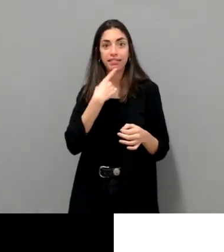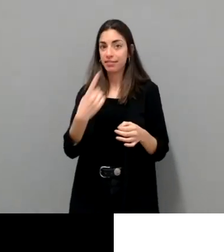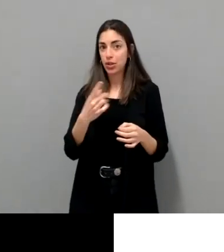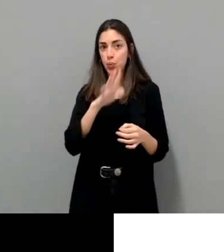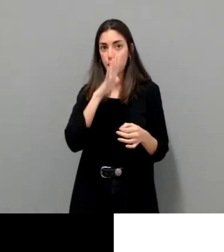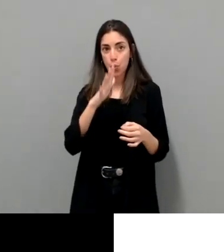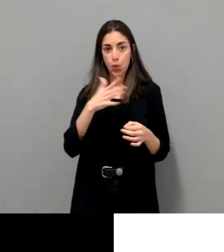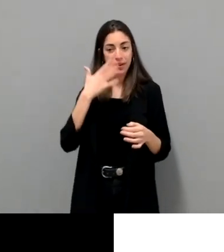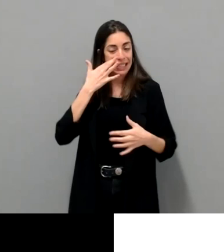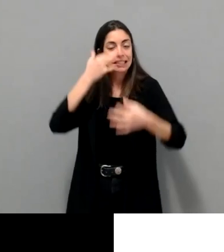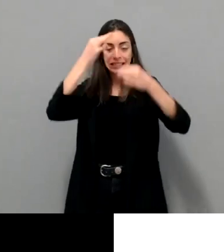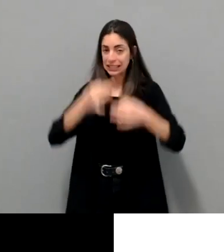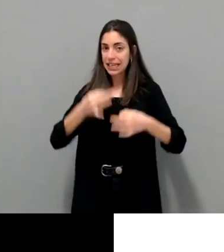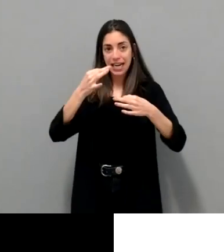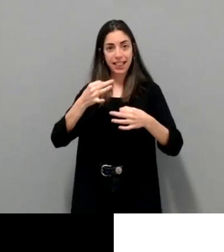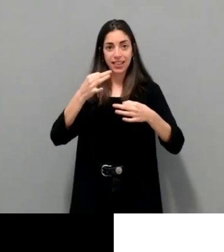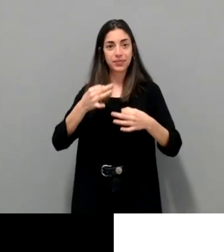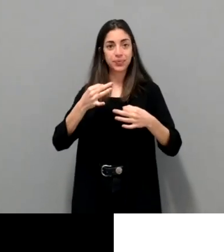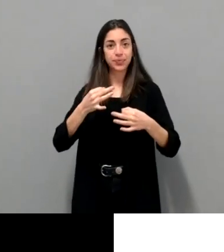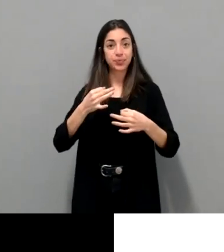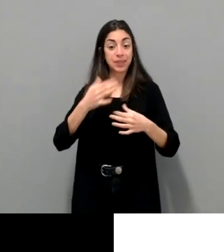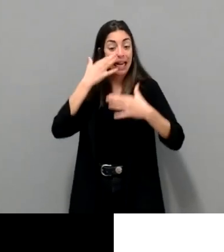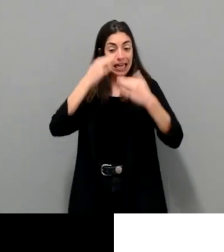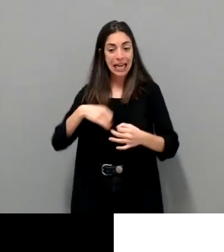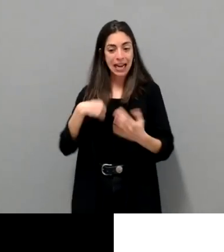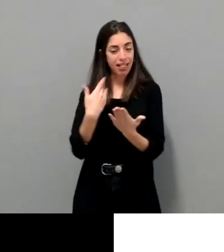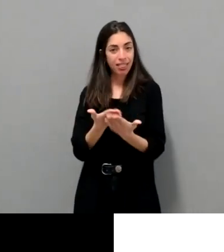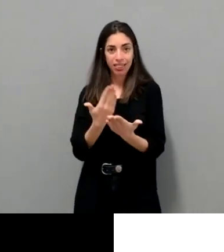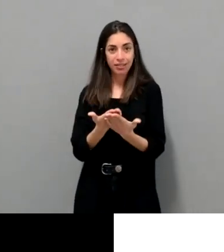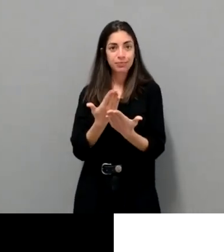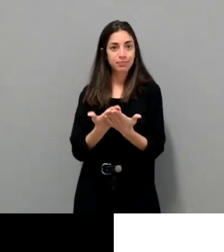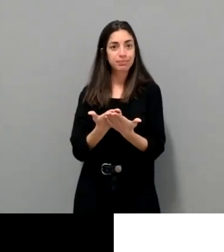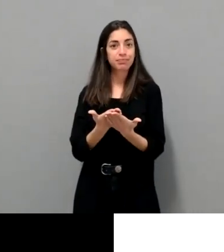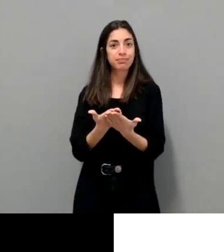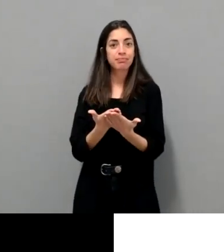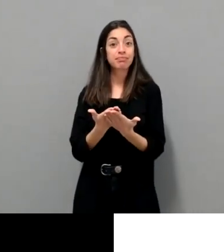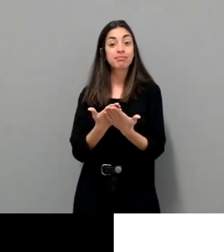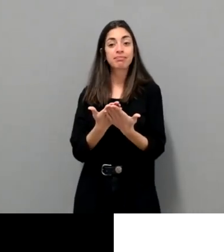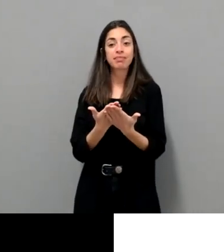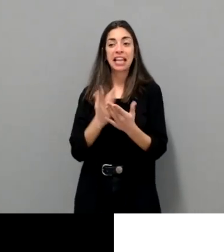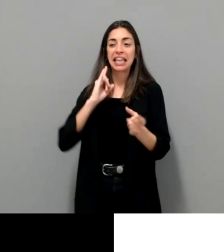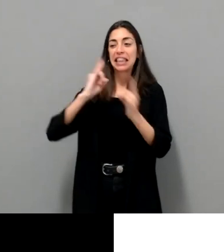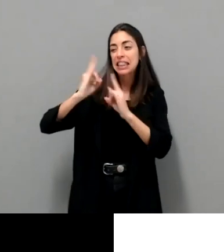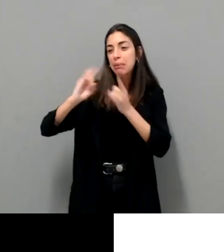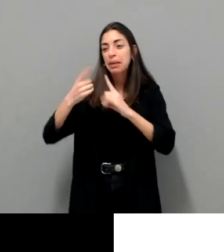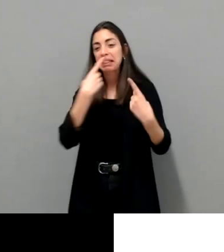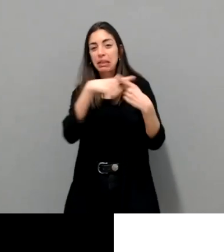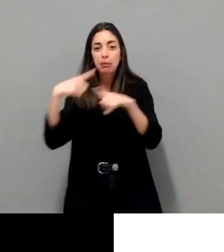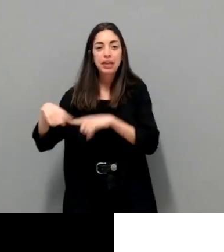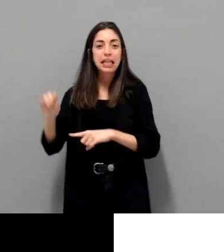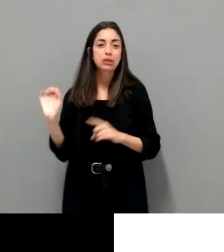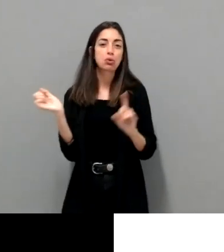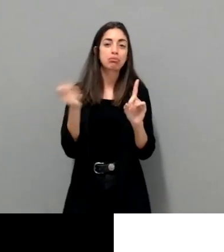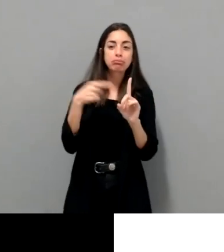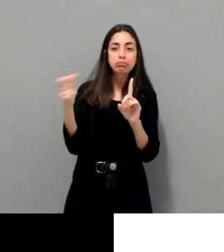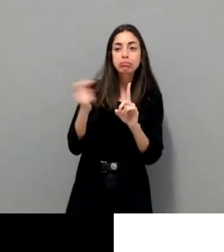porque es una realidad que se ha constatado con diferentes llamadas, correos, siempre hay